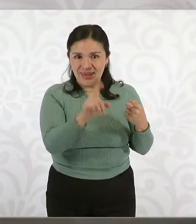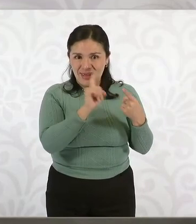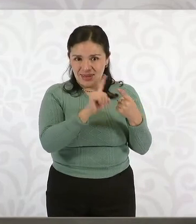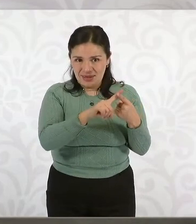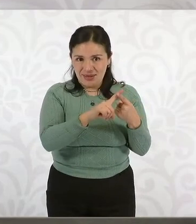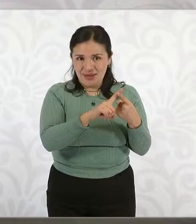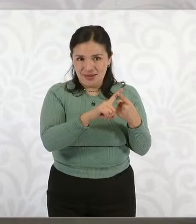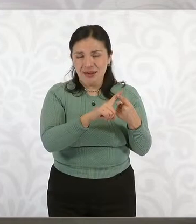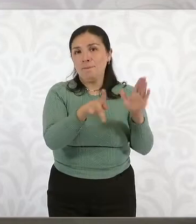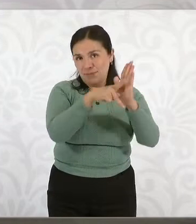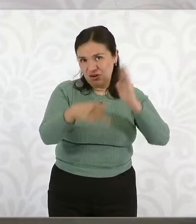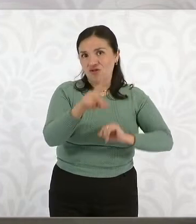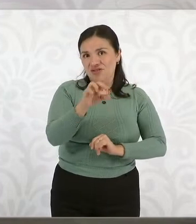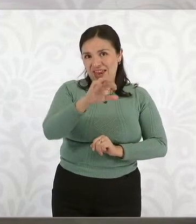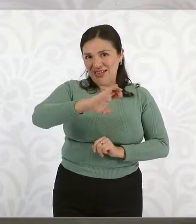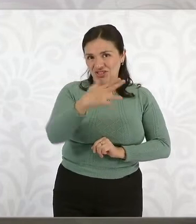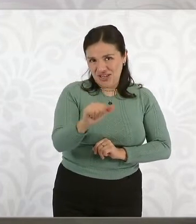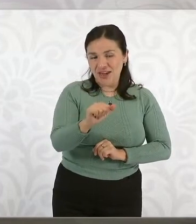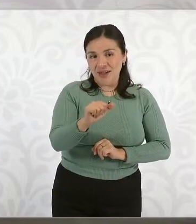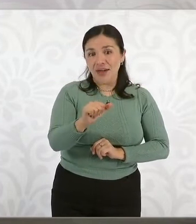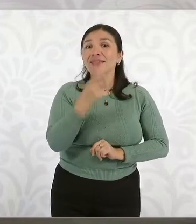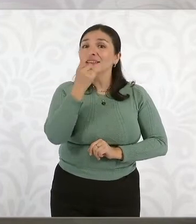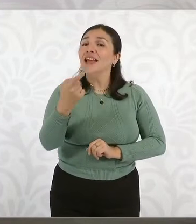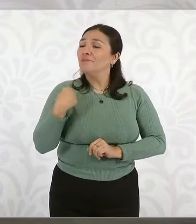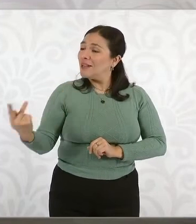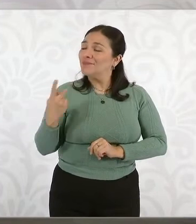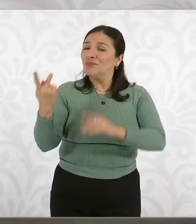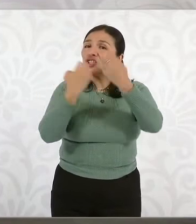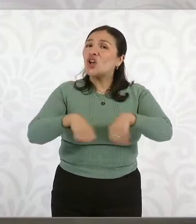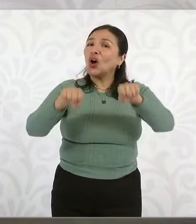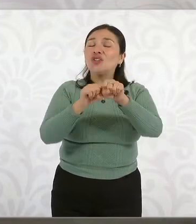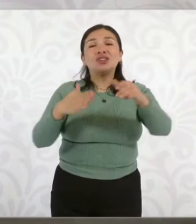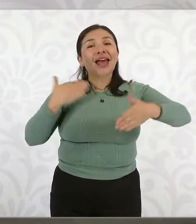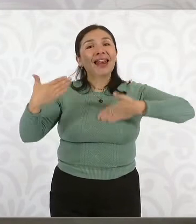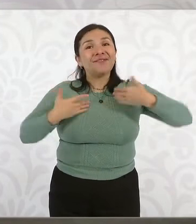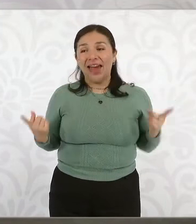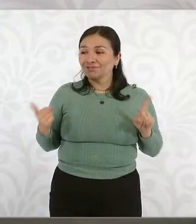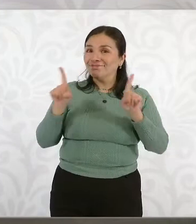de La Derecha Diario, dice celebrando con mi socio Cerimedo.